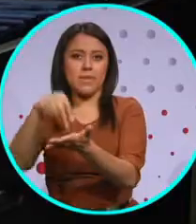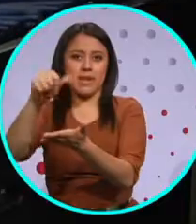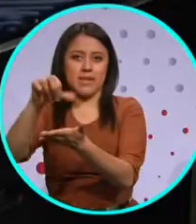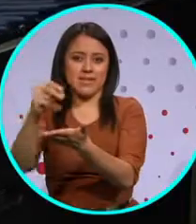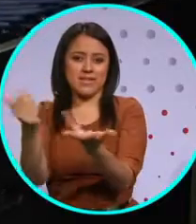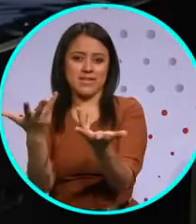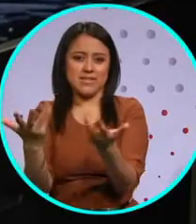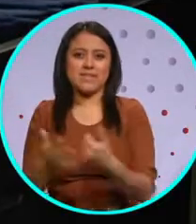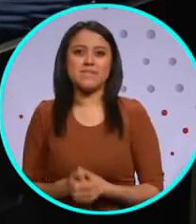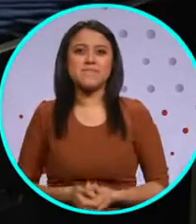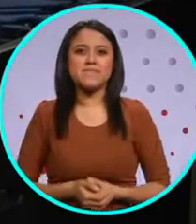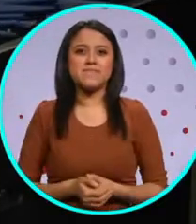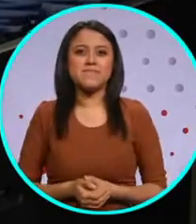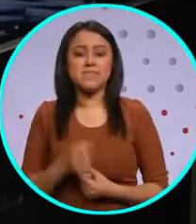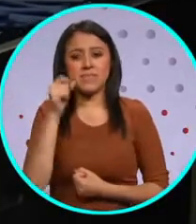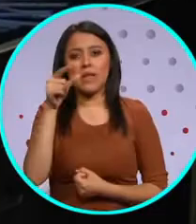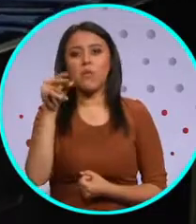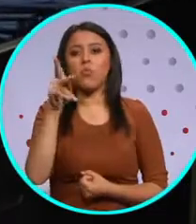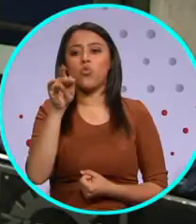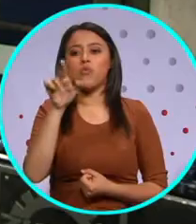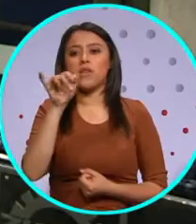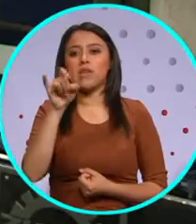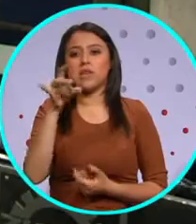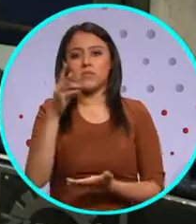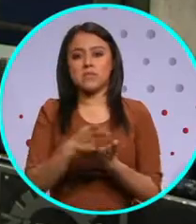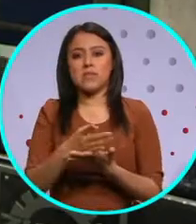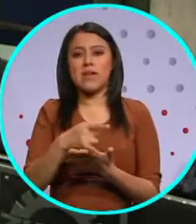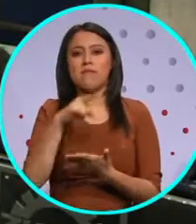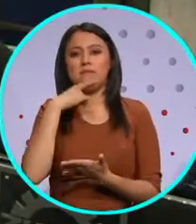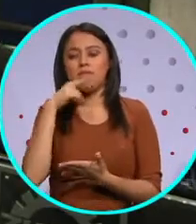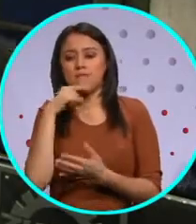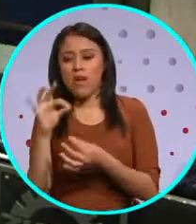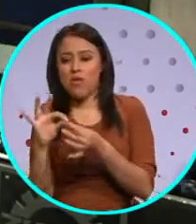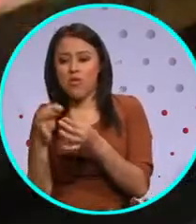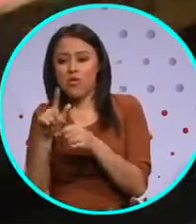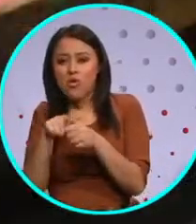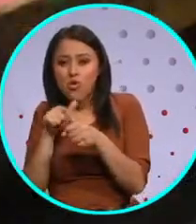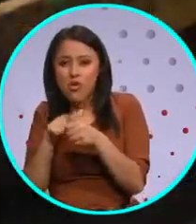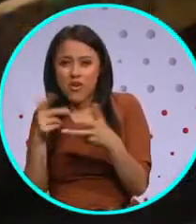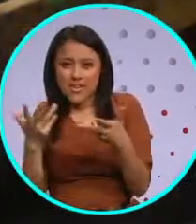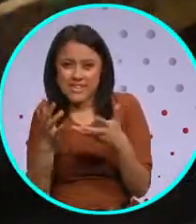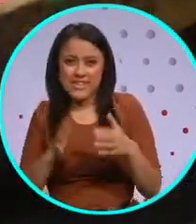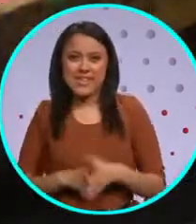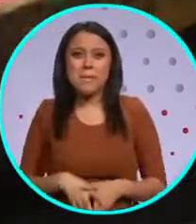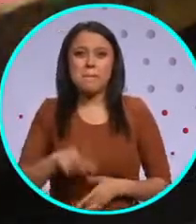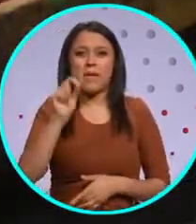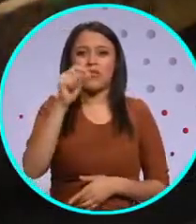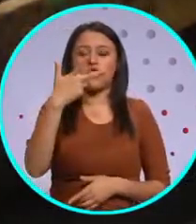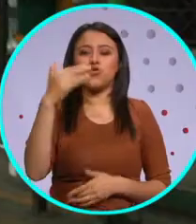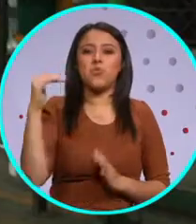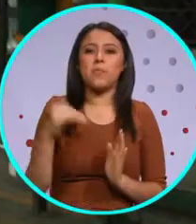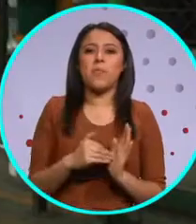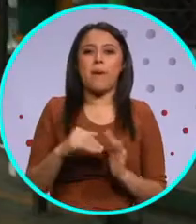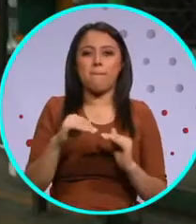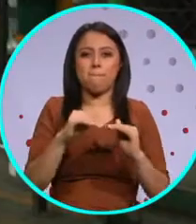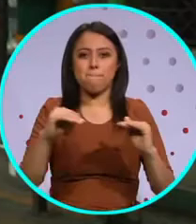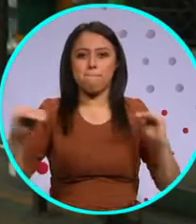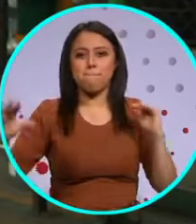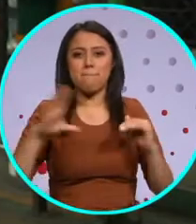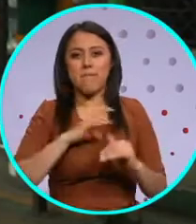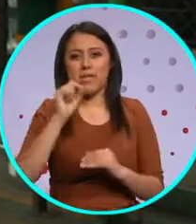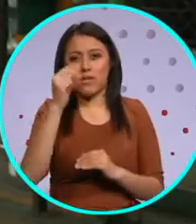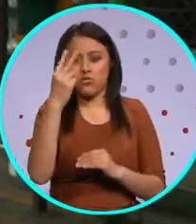y el área de puntillas que es lo que se utiliza propiamente para fabricar o darle color al arroz y 8.000 metros cuadrados 22.000